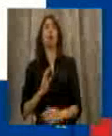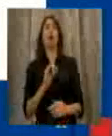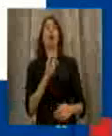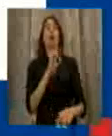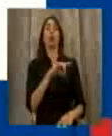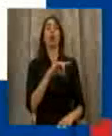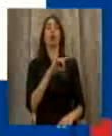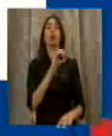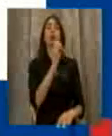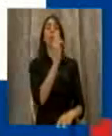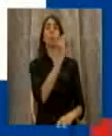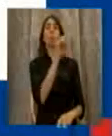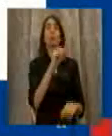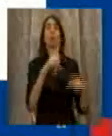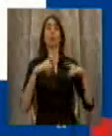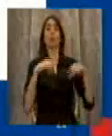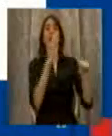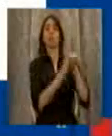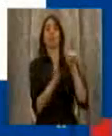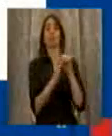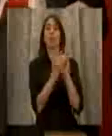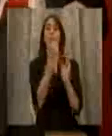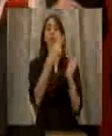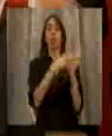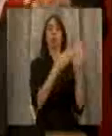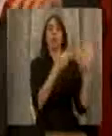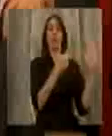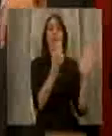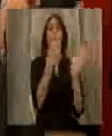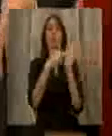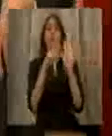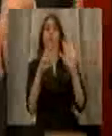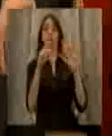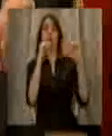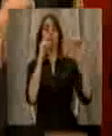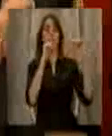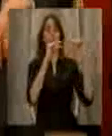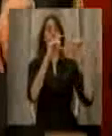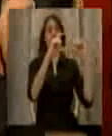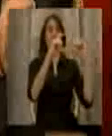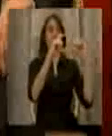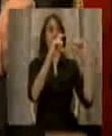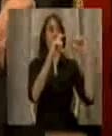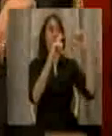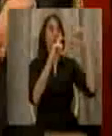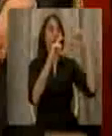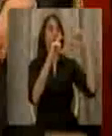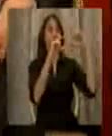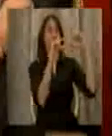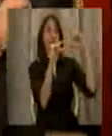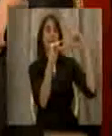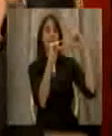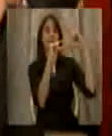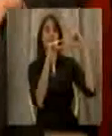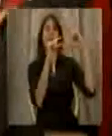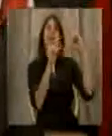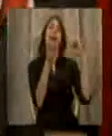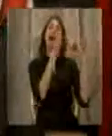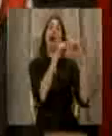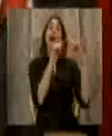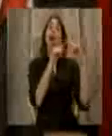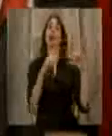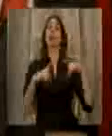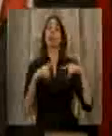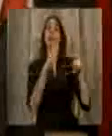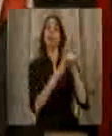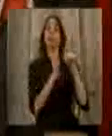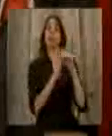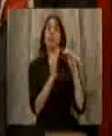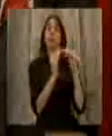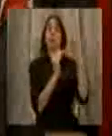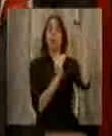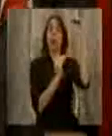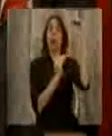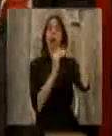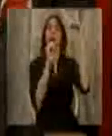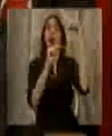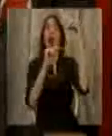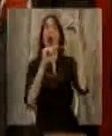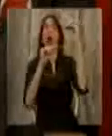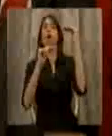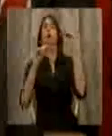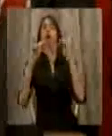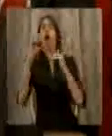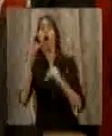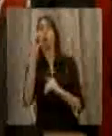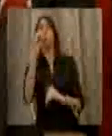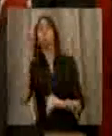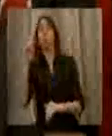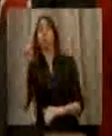desempleo respecto al periodo 2006-2009. Hoy día teníamos antes una tasa de desempleo mayor, hoy día tenemos una